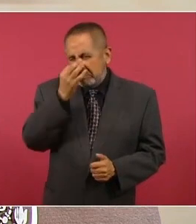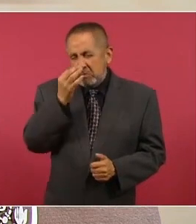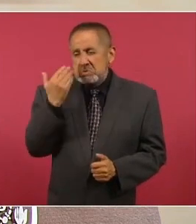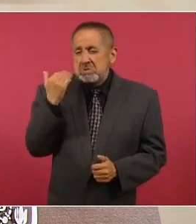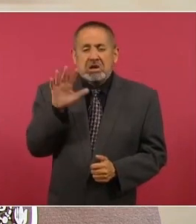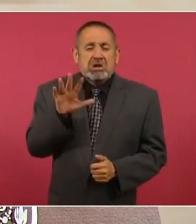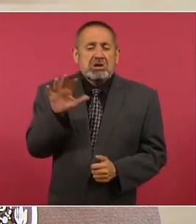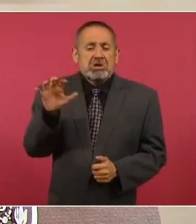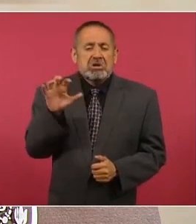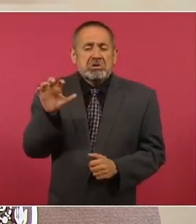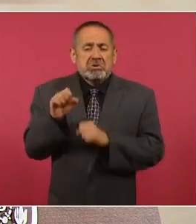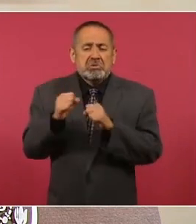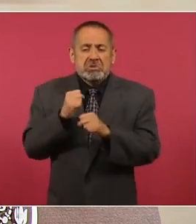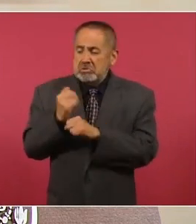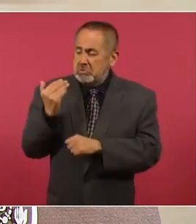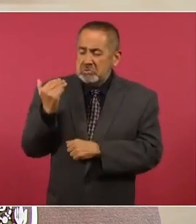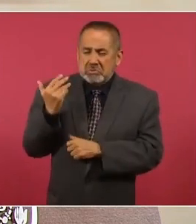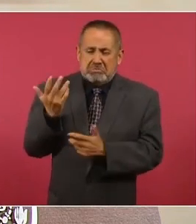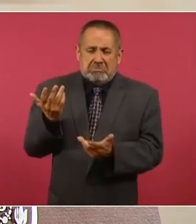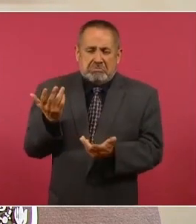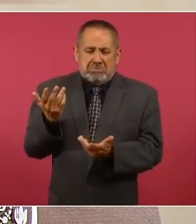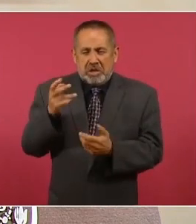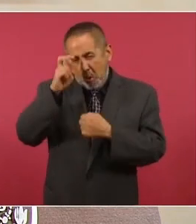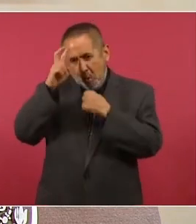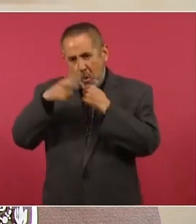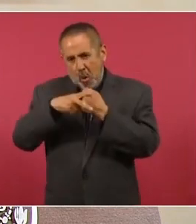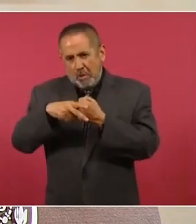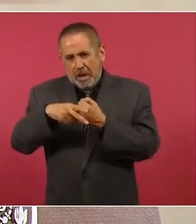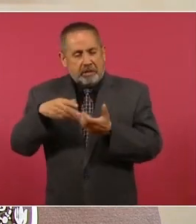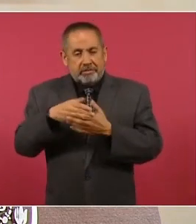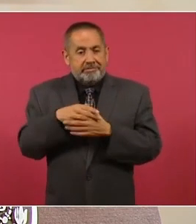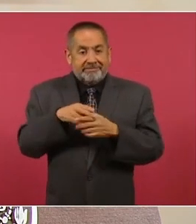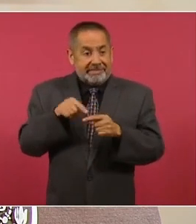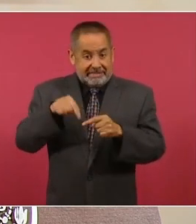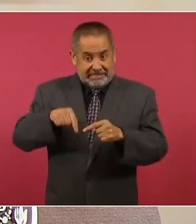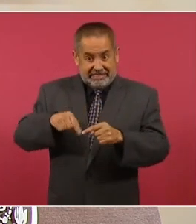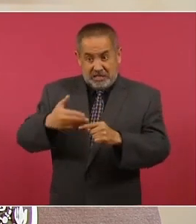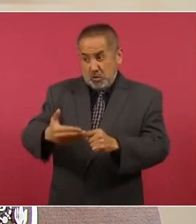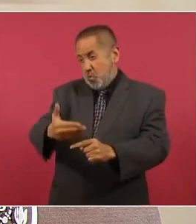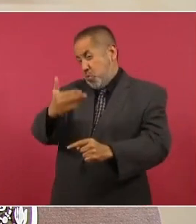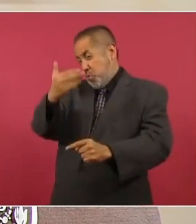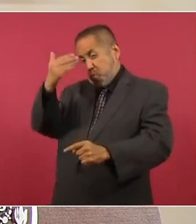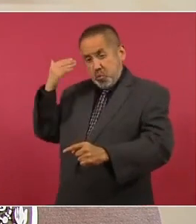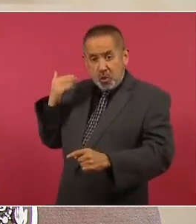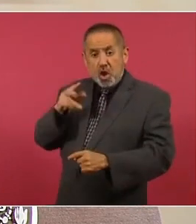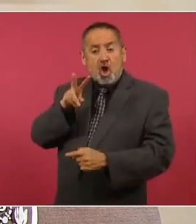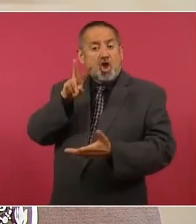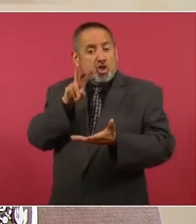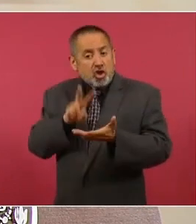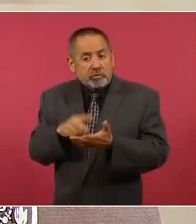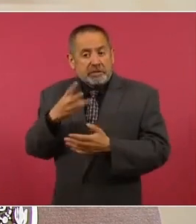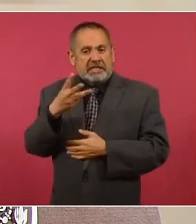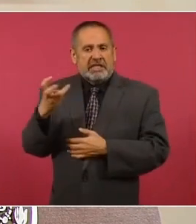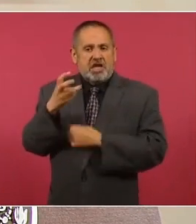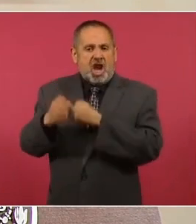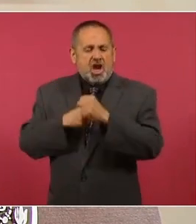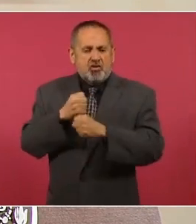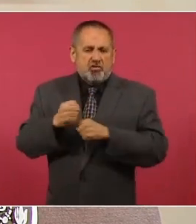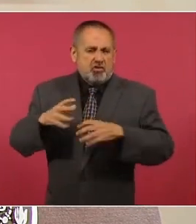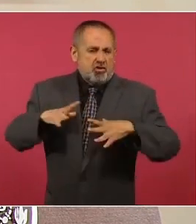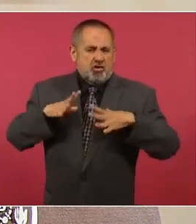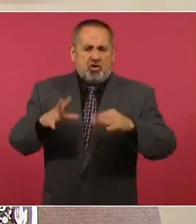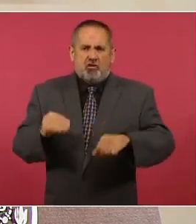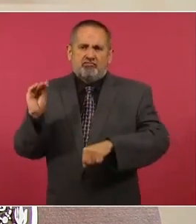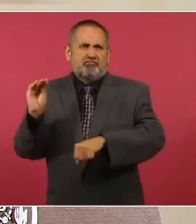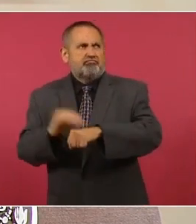500 años. Y esto 2300 años lleva.